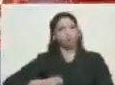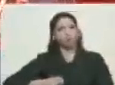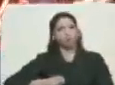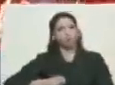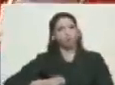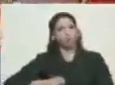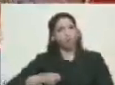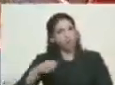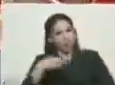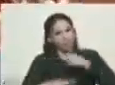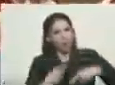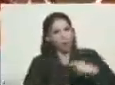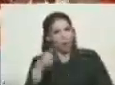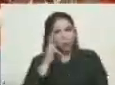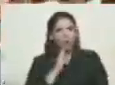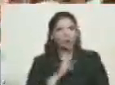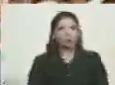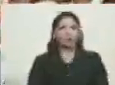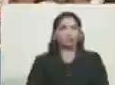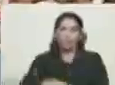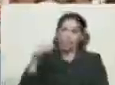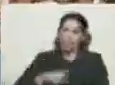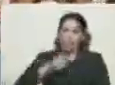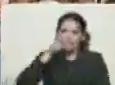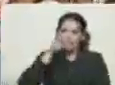bolivariana. Este pueblo está